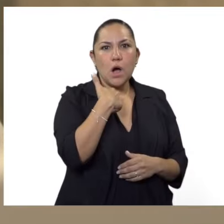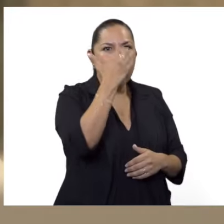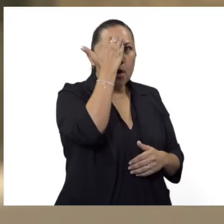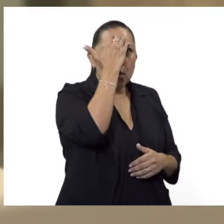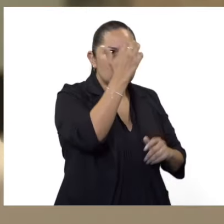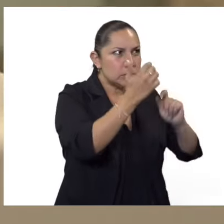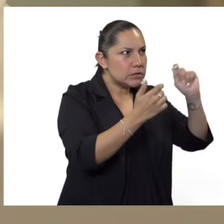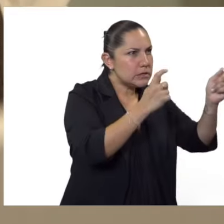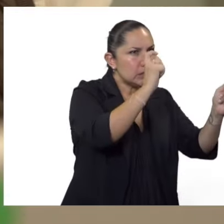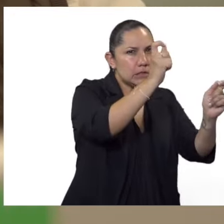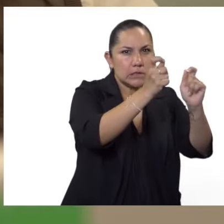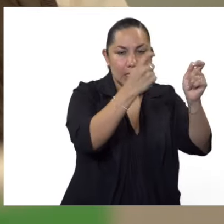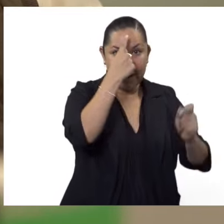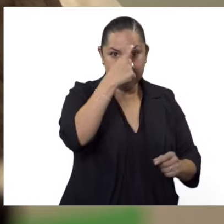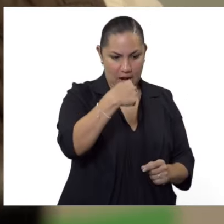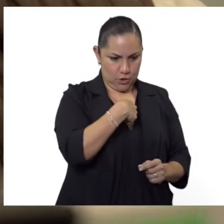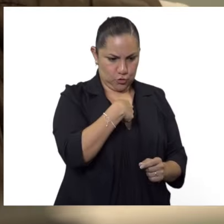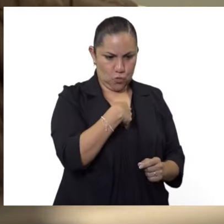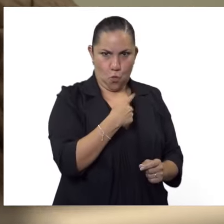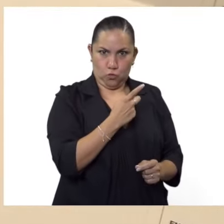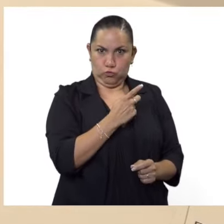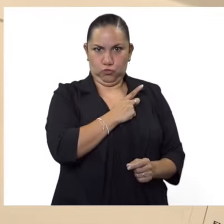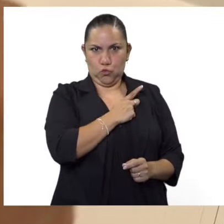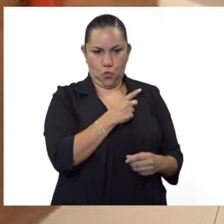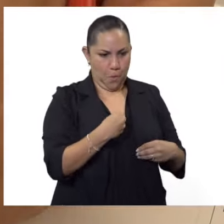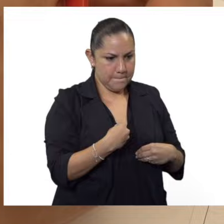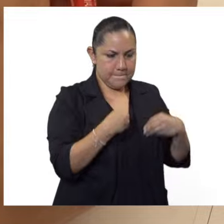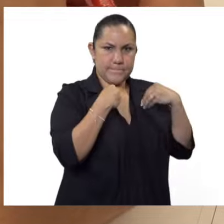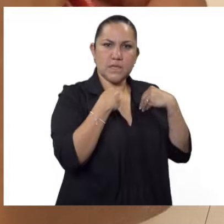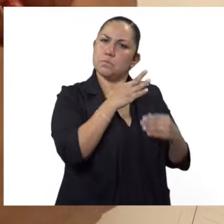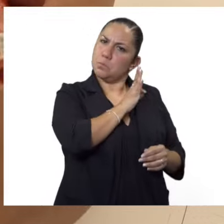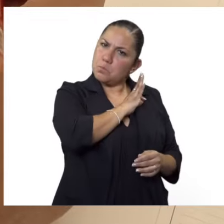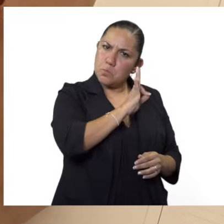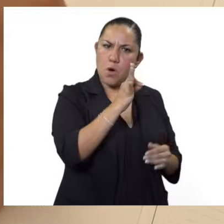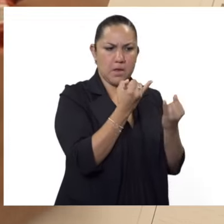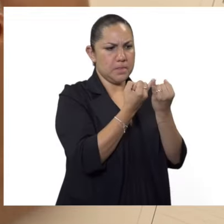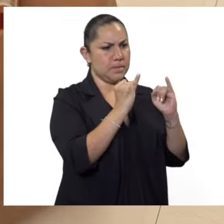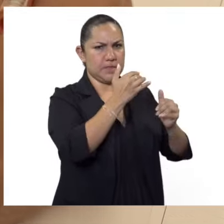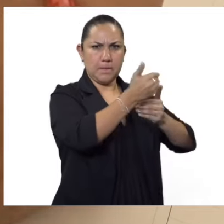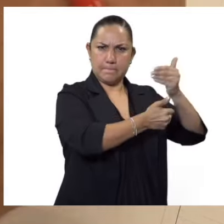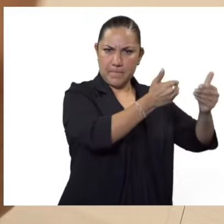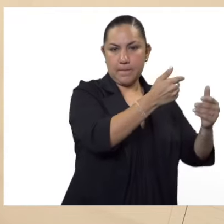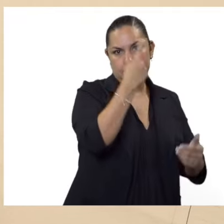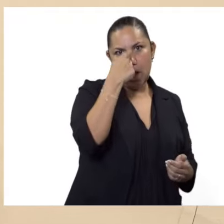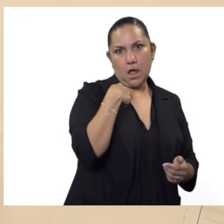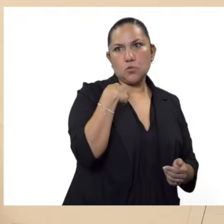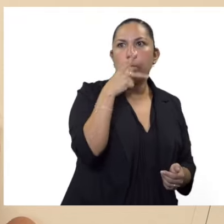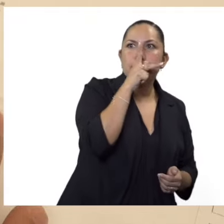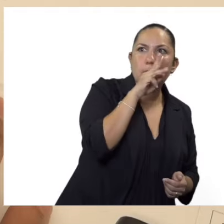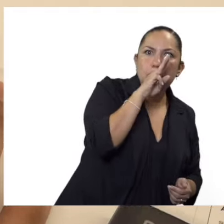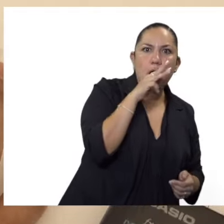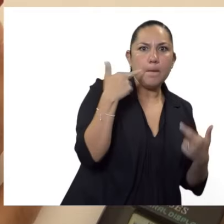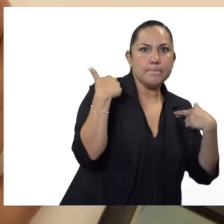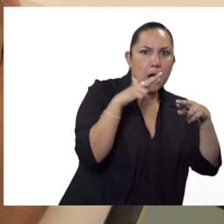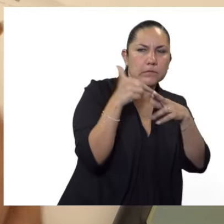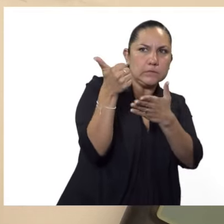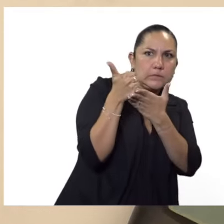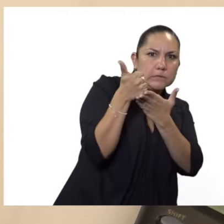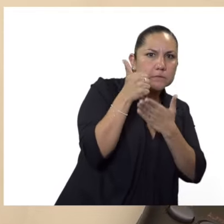afuera para que yo pudiera sobrevivir acá fuera yo solo sin pedir la ayuda de mis papás o